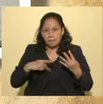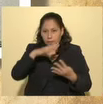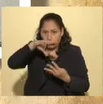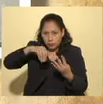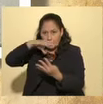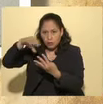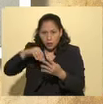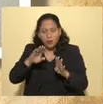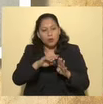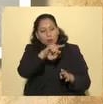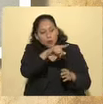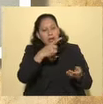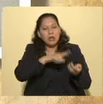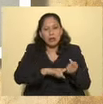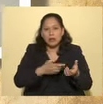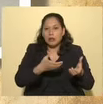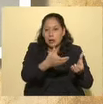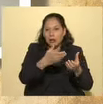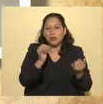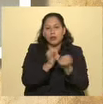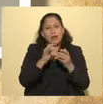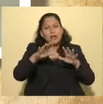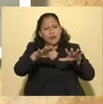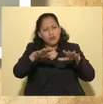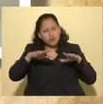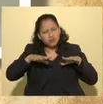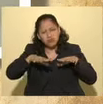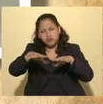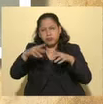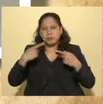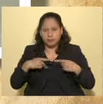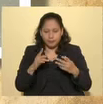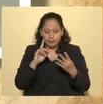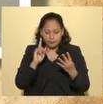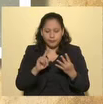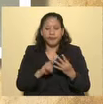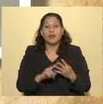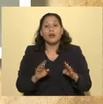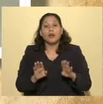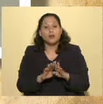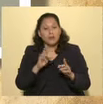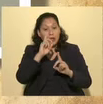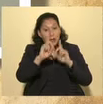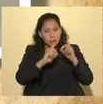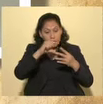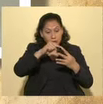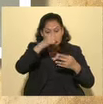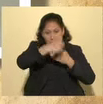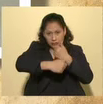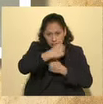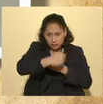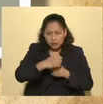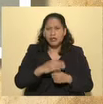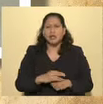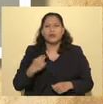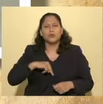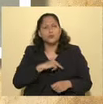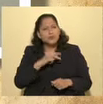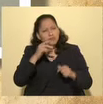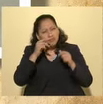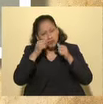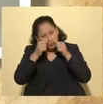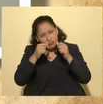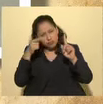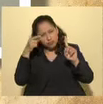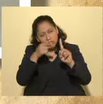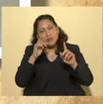instalaciones o infraestructura deportiva y eventos magnos, eventos deportivos. Correcto. En esta parte de deporte competitivo estamos enfocados en lo que